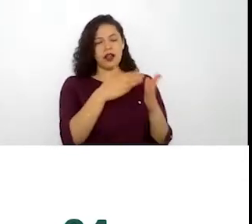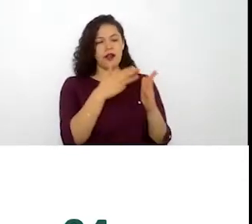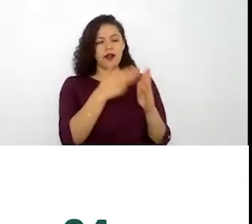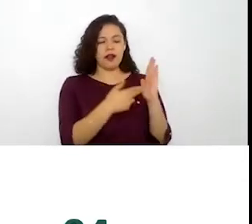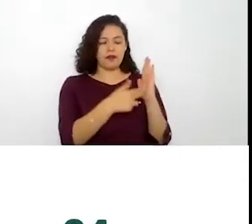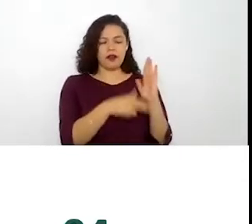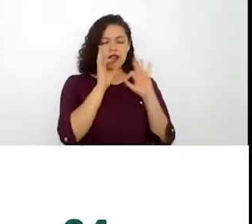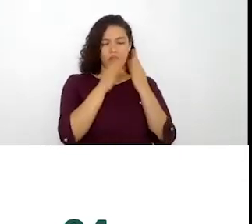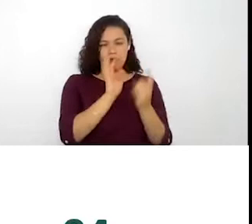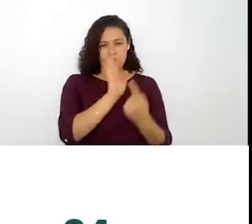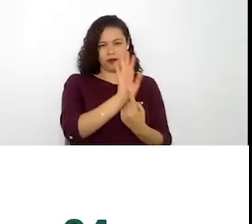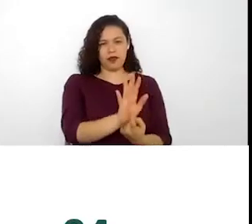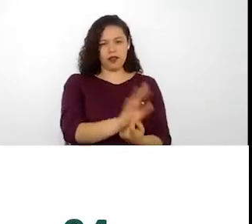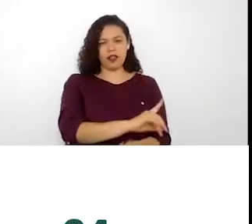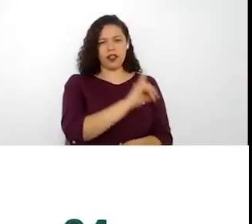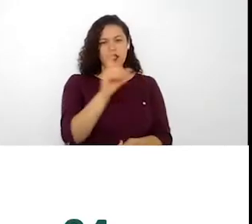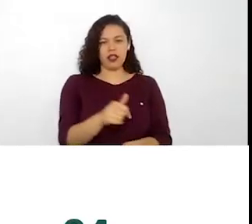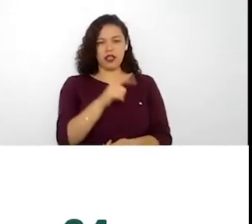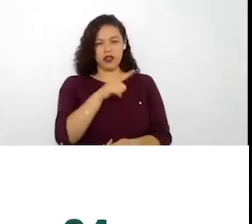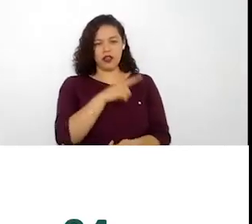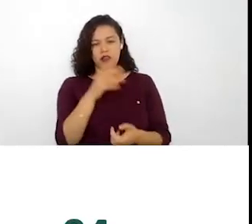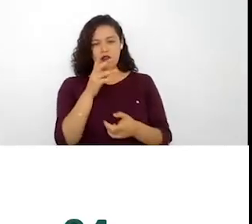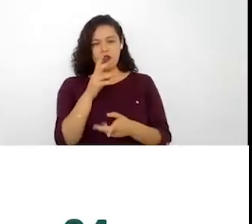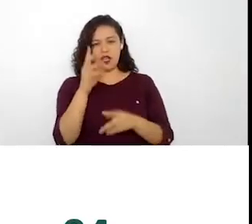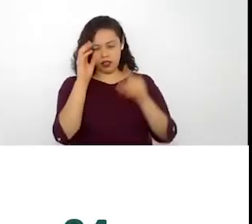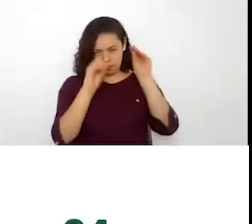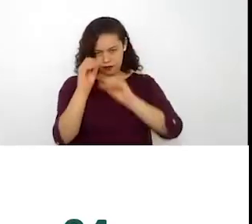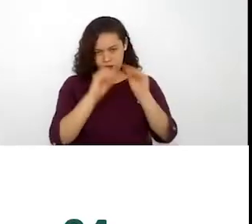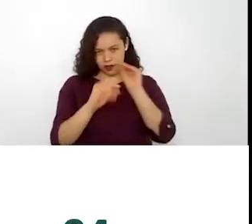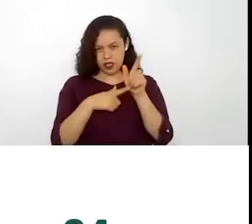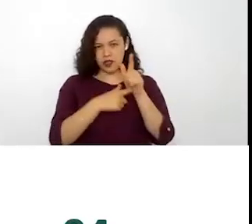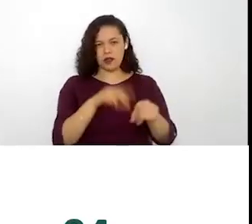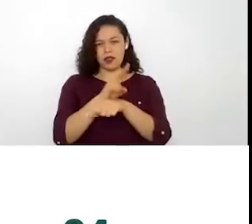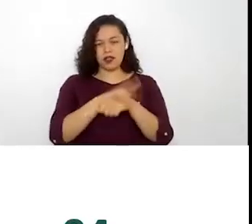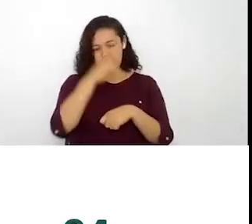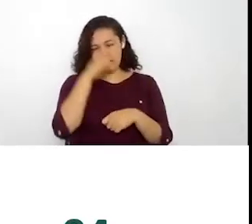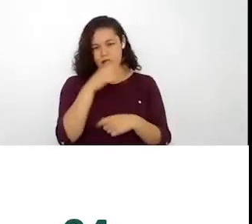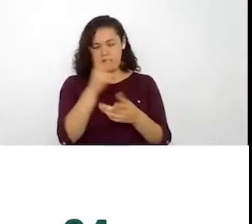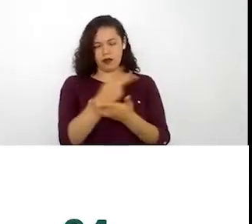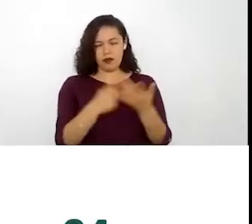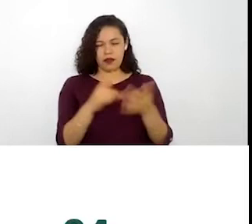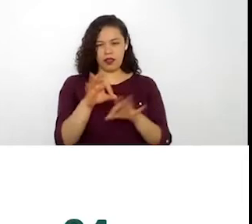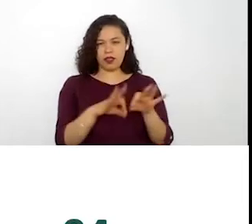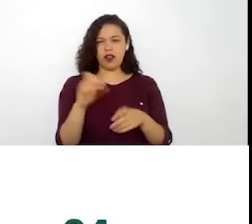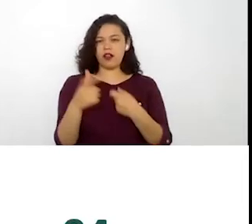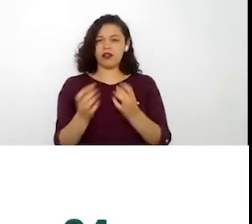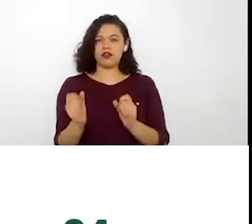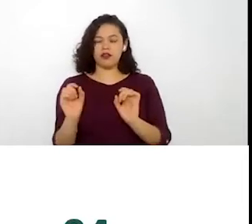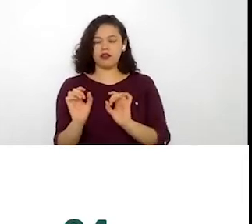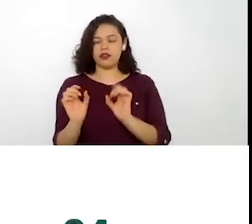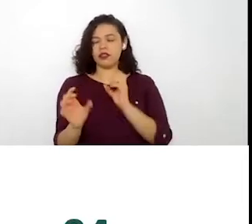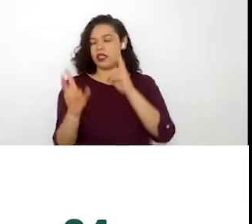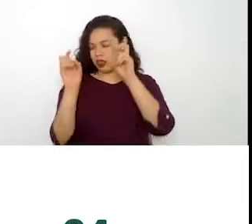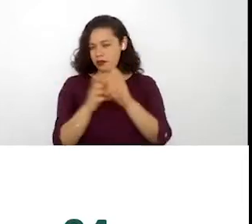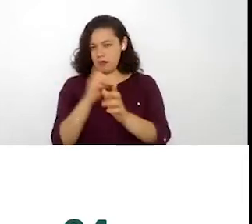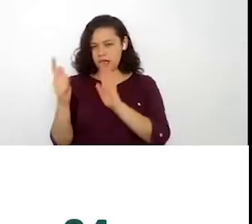el seguimiento a observaciones del programa de trabajo algunos aspectos legales y Bueno finalmente las asesoría